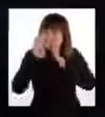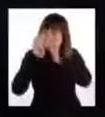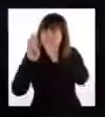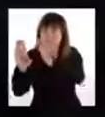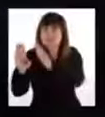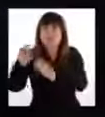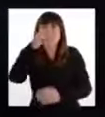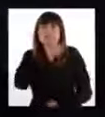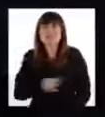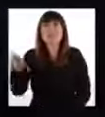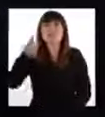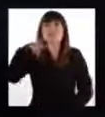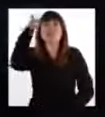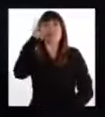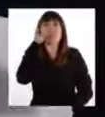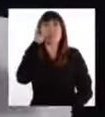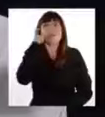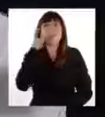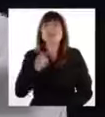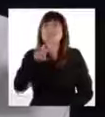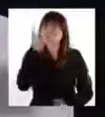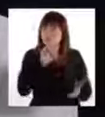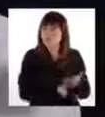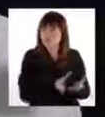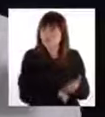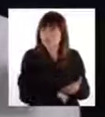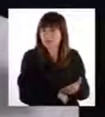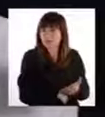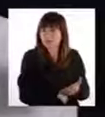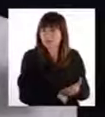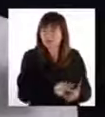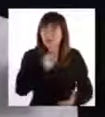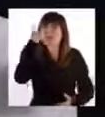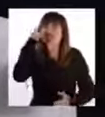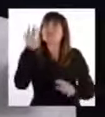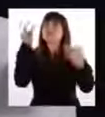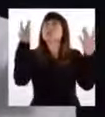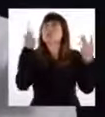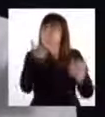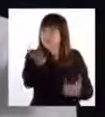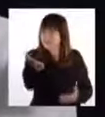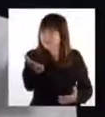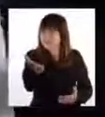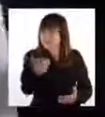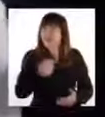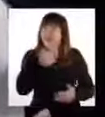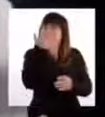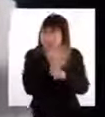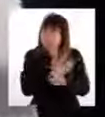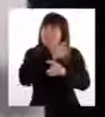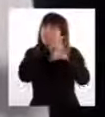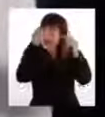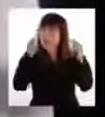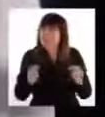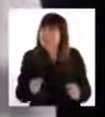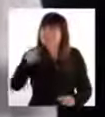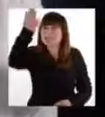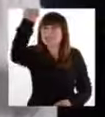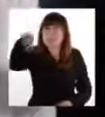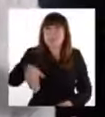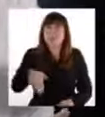verdad por delante chile volverá a creer una segunda verdad y aunque parezca increíble es que hay una campaña